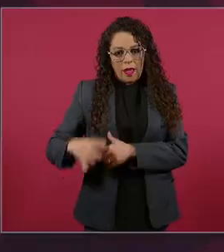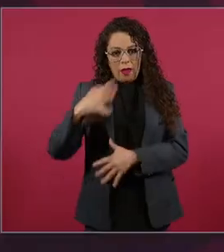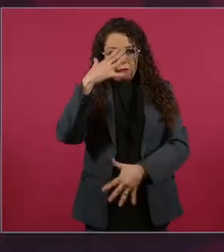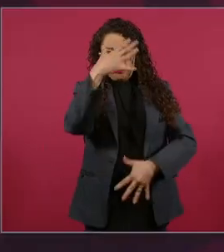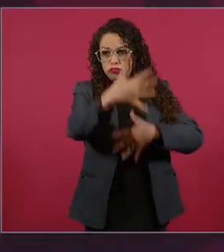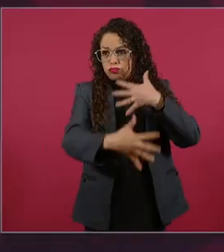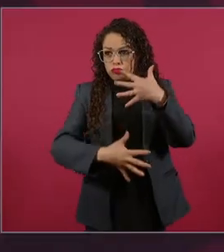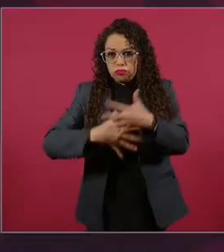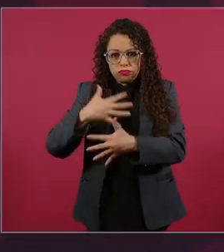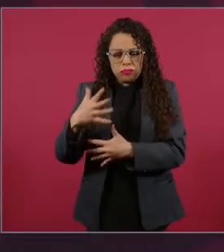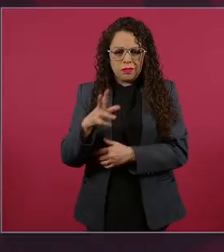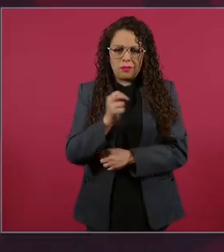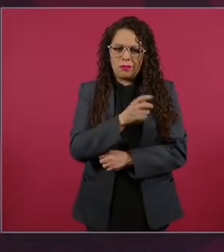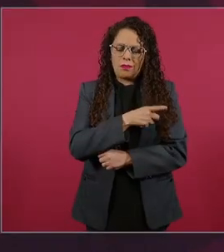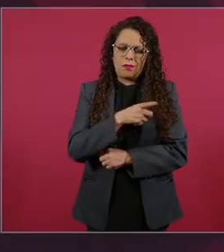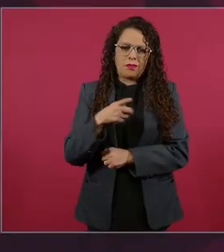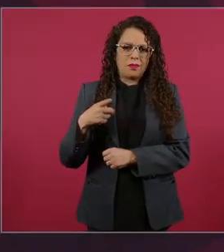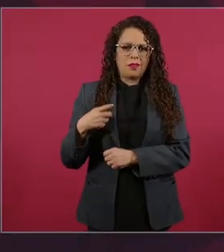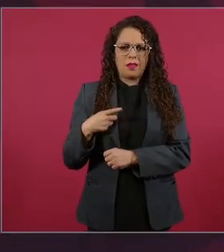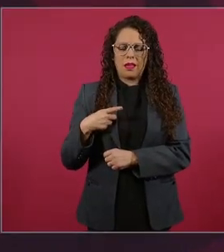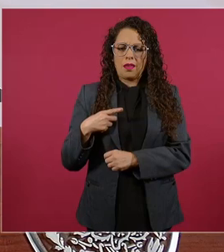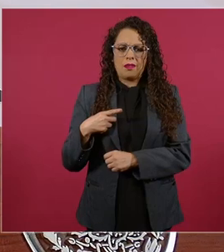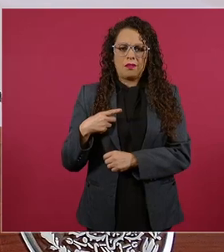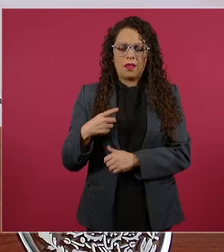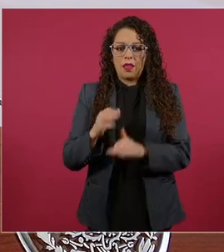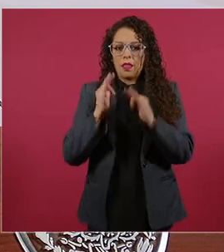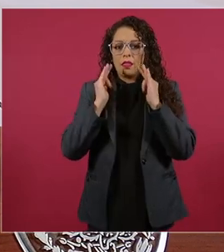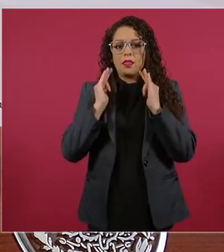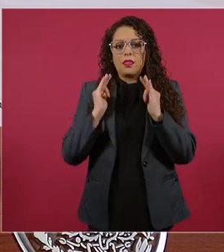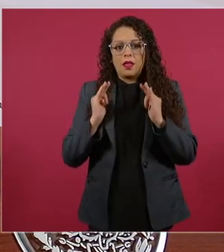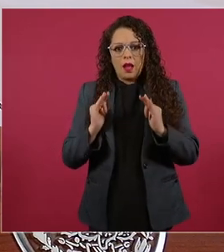tienen que ser los ciudadanos los que de manera libre,